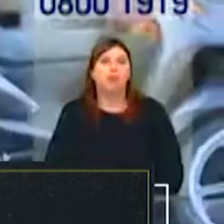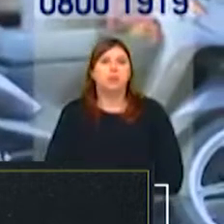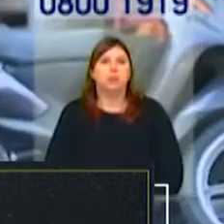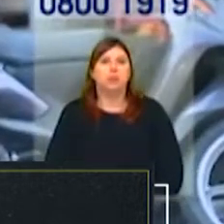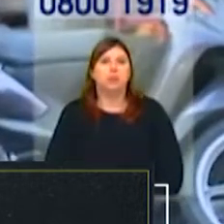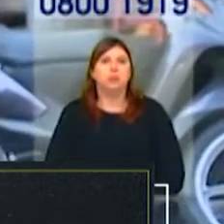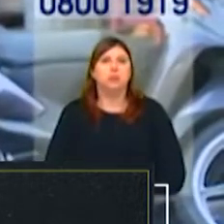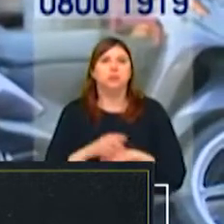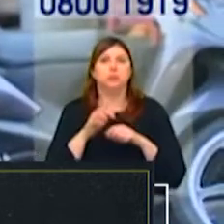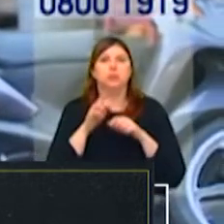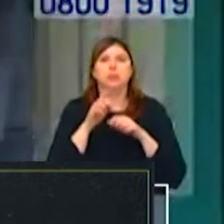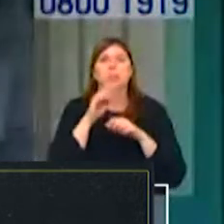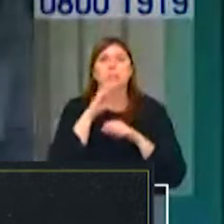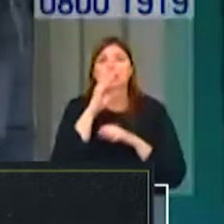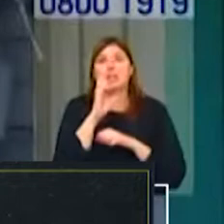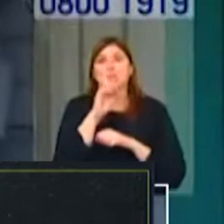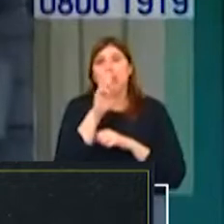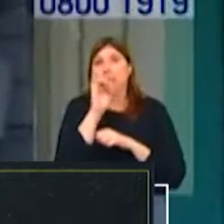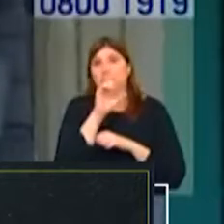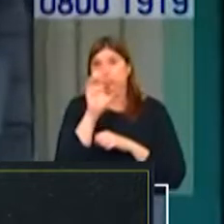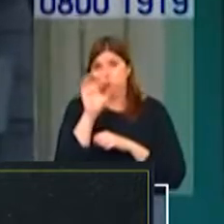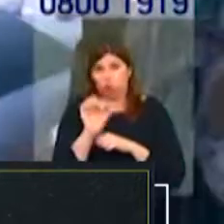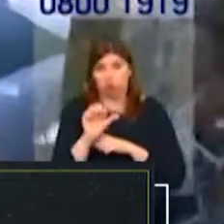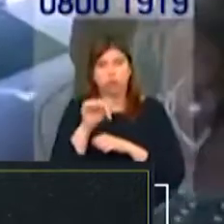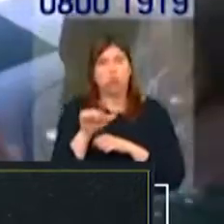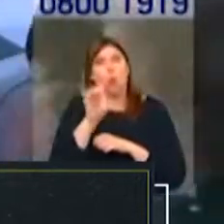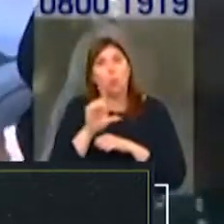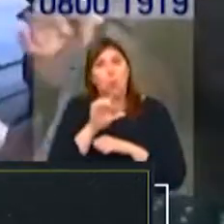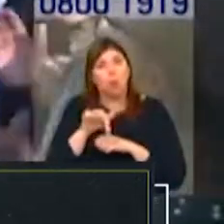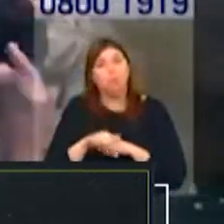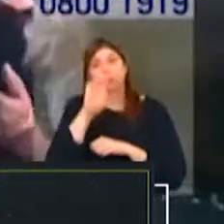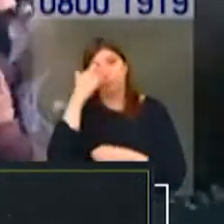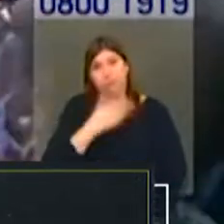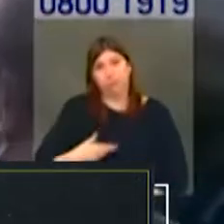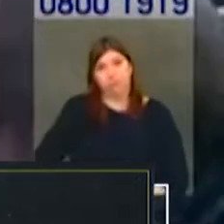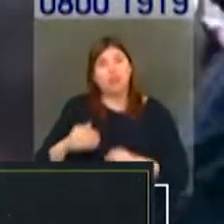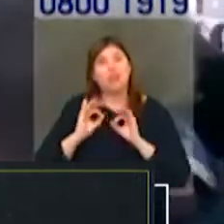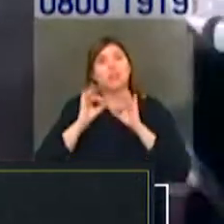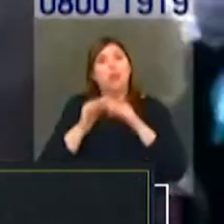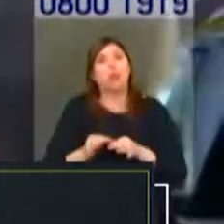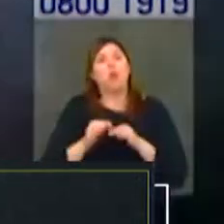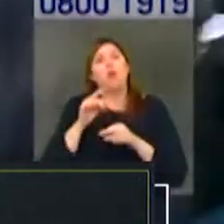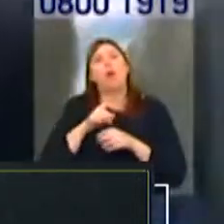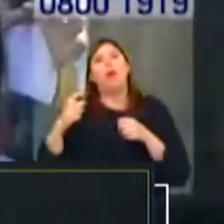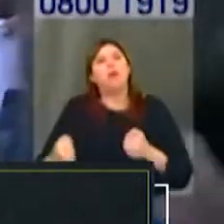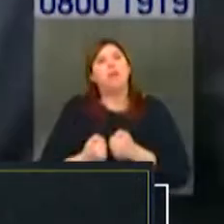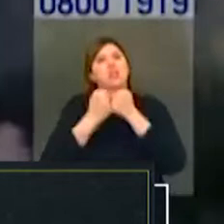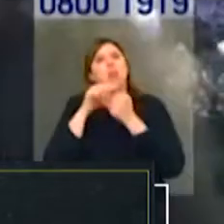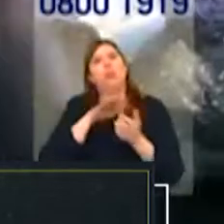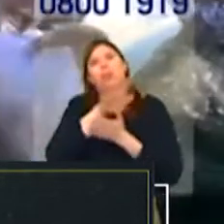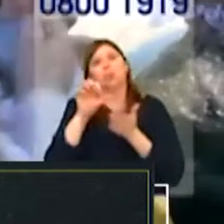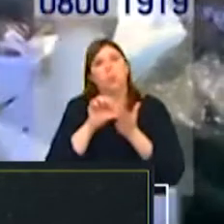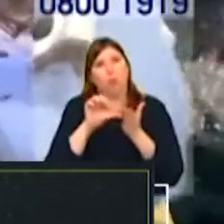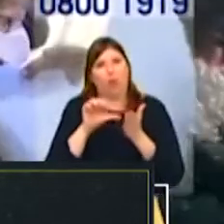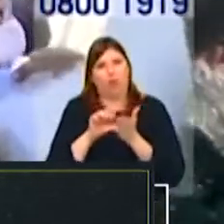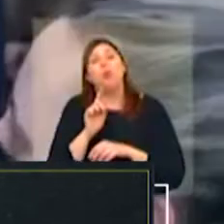La calma de los Cerrillos se alteró por algunas horas este lunes, cuando el presidente Luis Lacalle Pou llegó para participar del aniversario de esta ciudad de